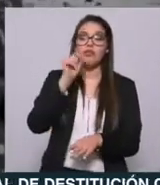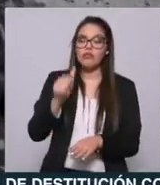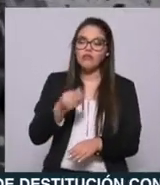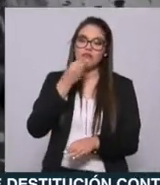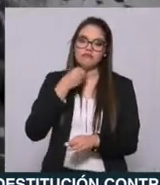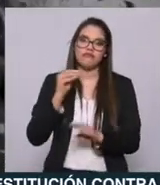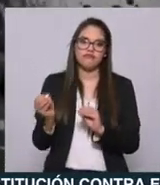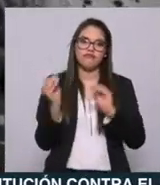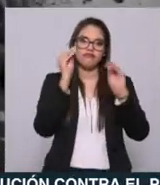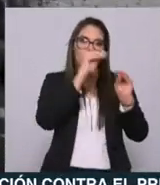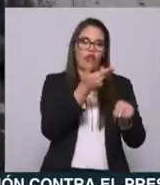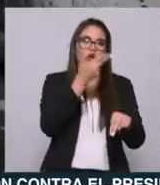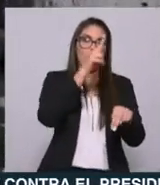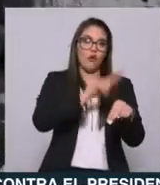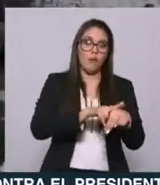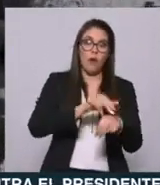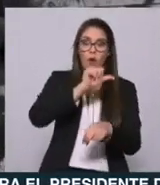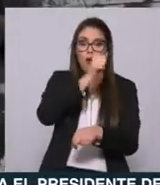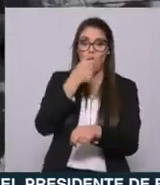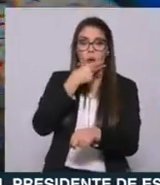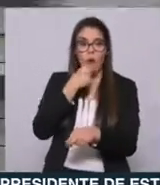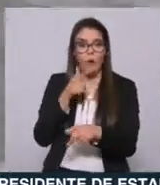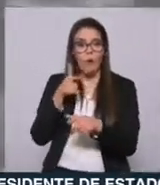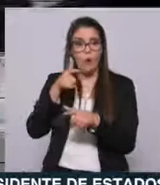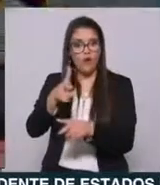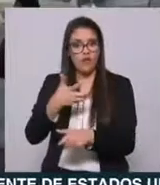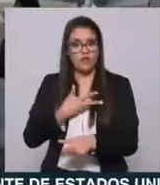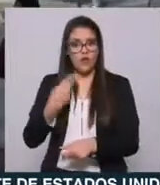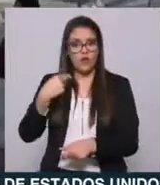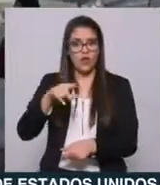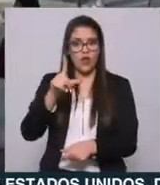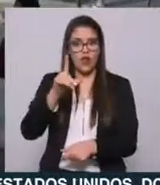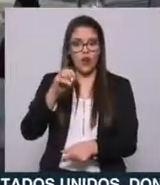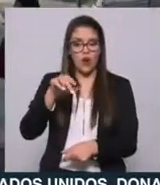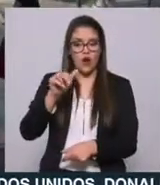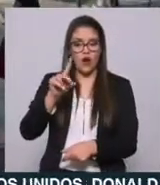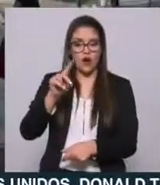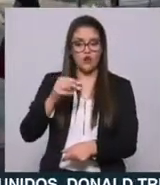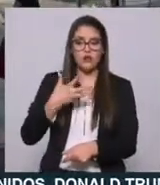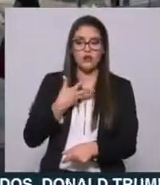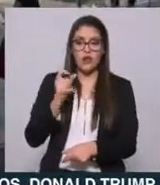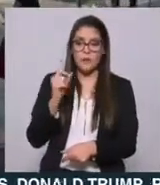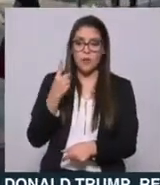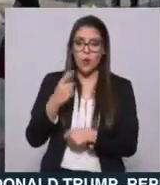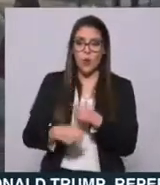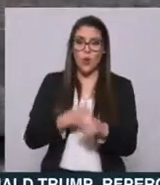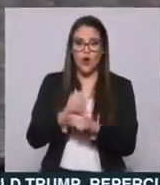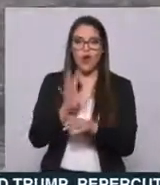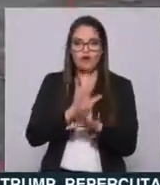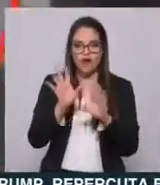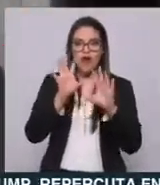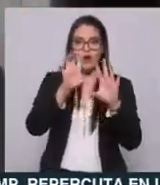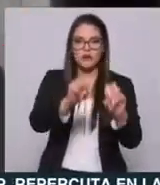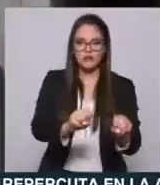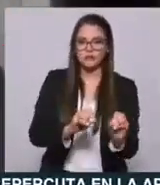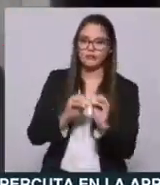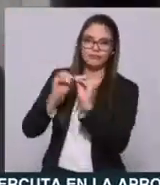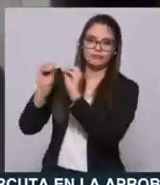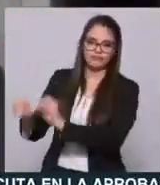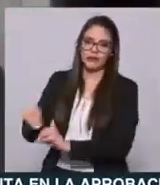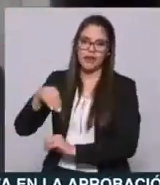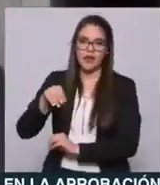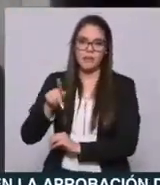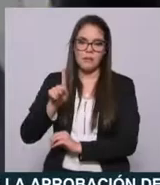hospital, mientras que el asaltante, de nombre Leonardo Contreras Quirós, de 21 años, fue detenido y puesto a disposición del Ministerio